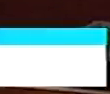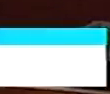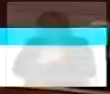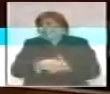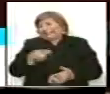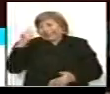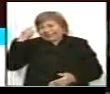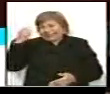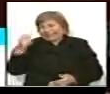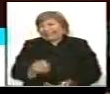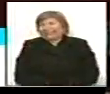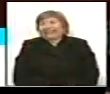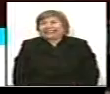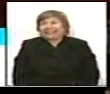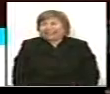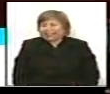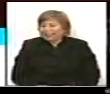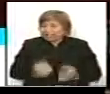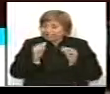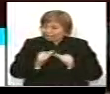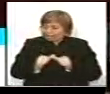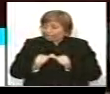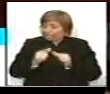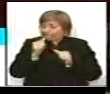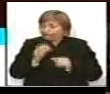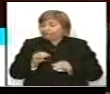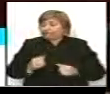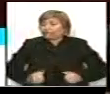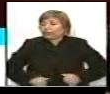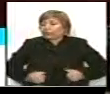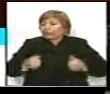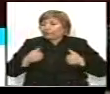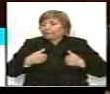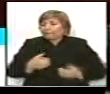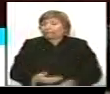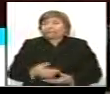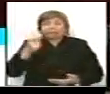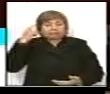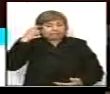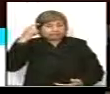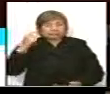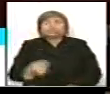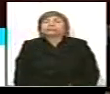pero hay que mantener vivos los sueños.